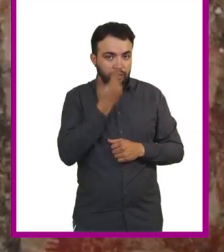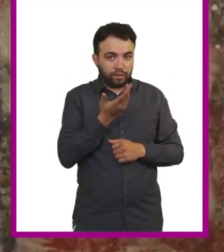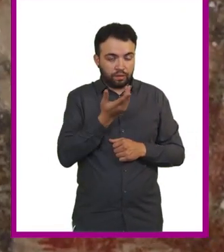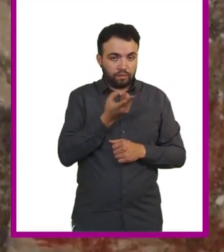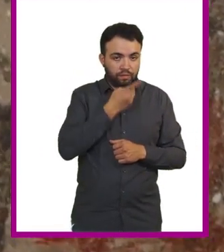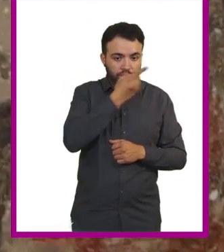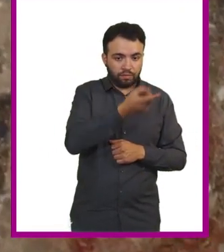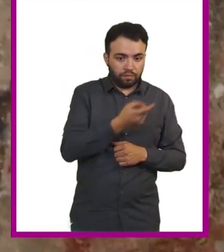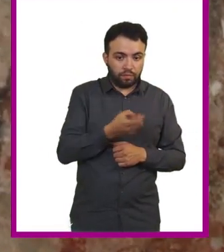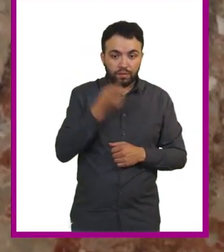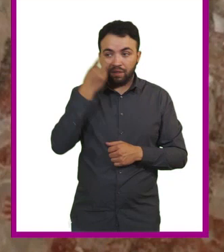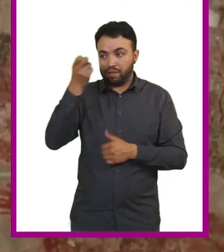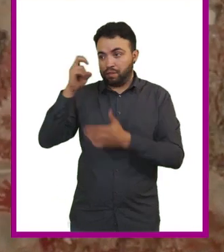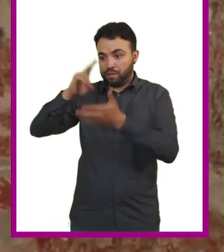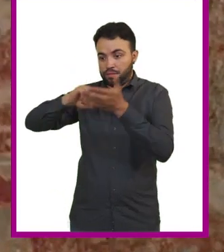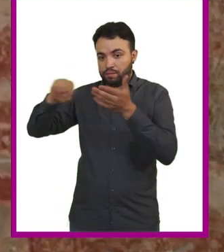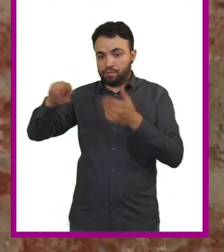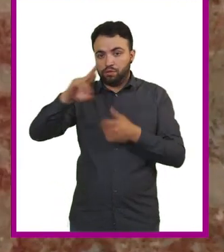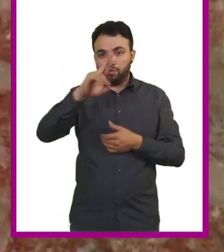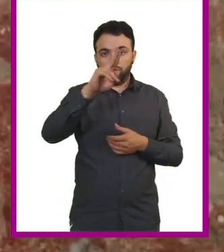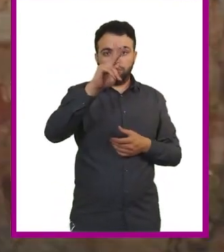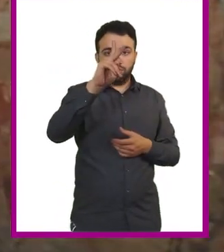las pinturas rupestres que aquí